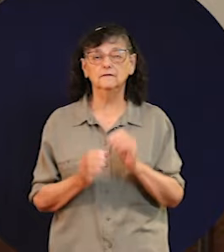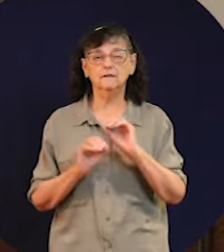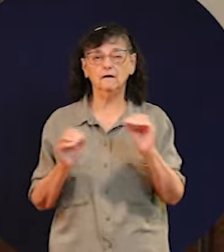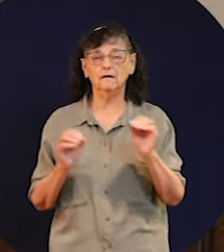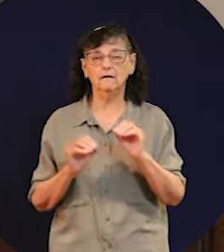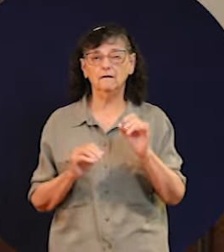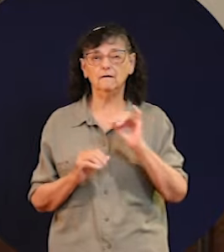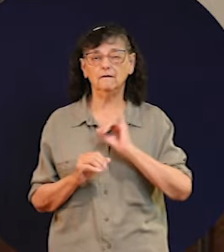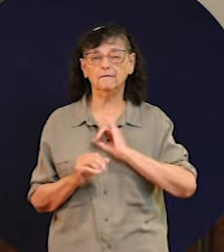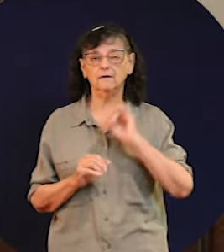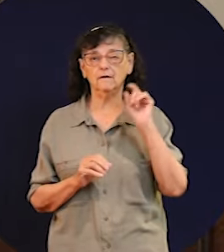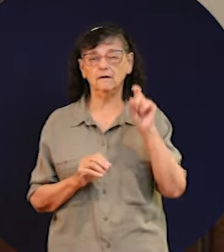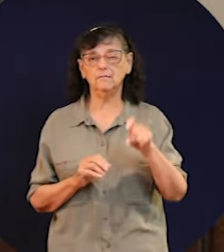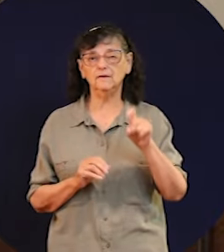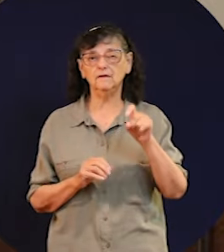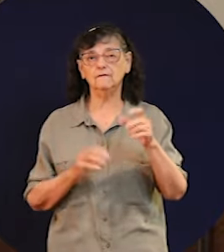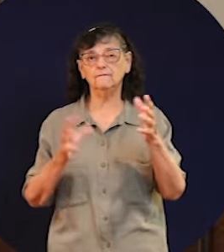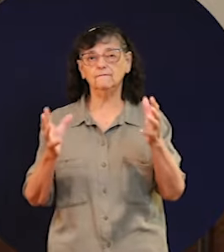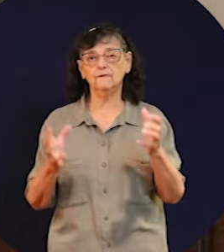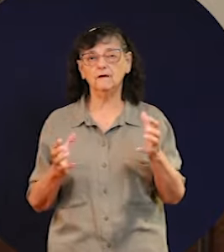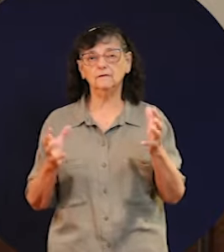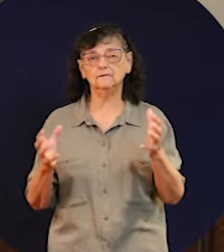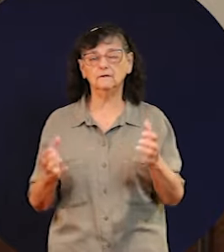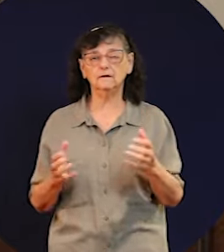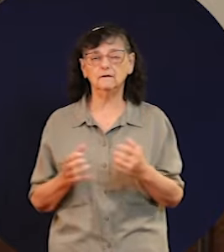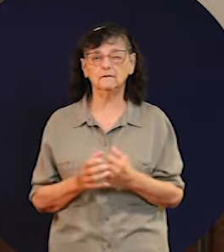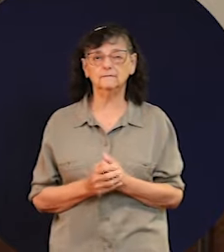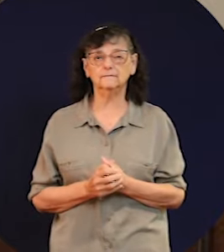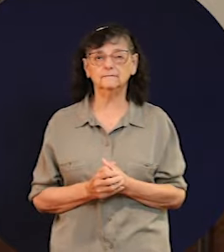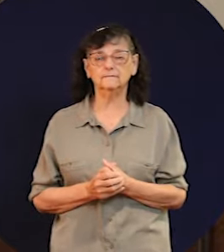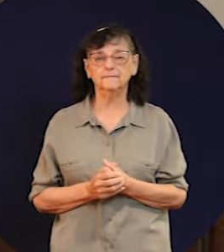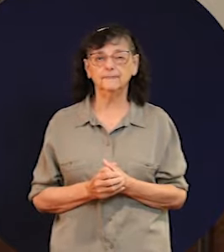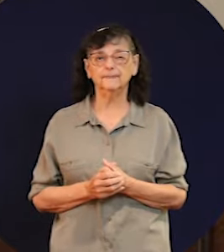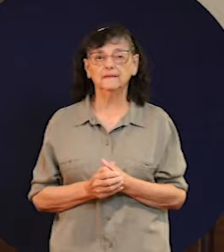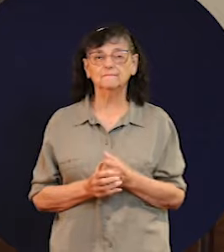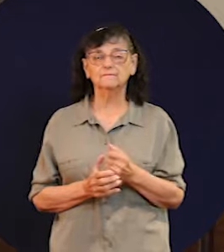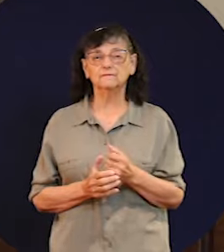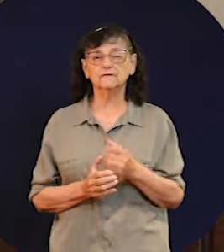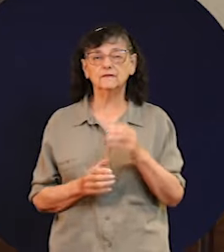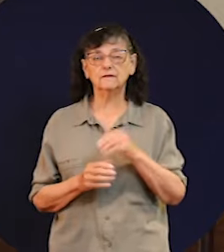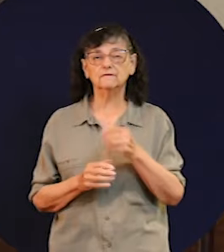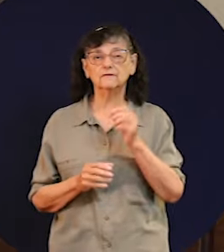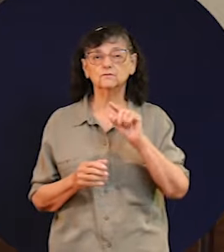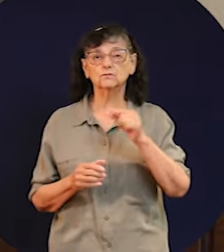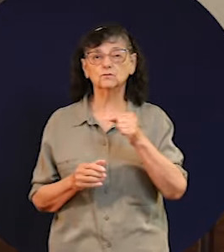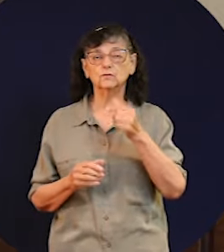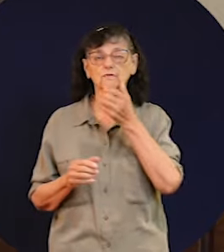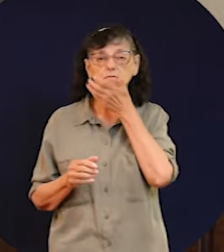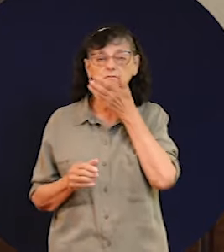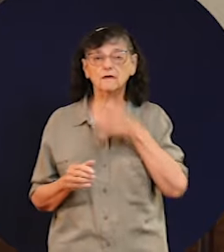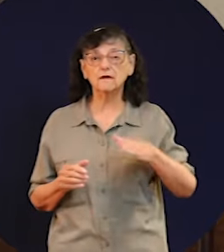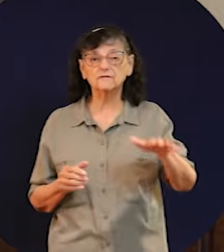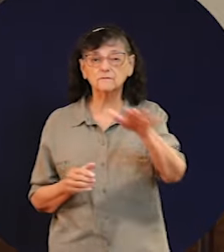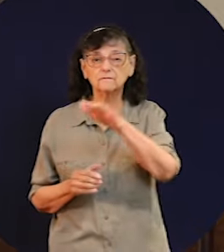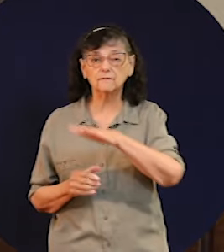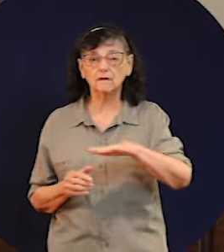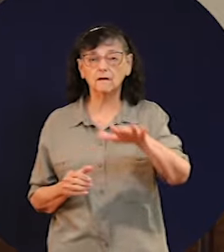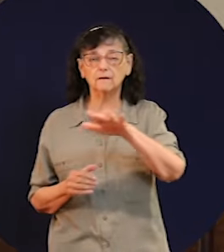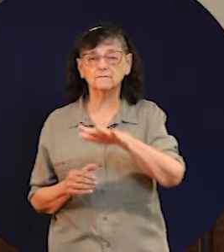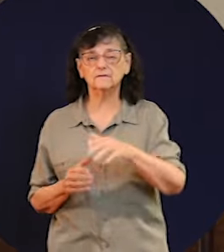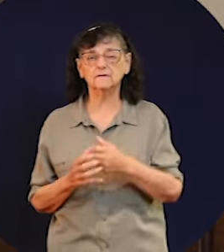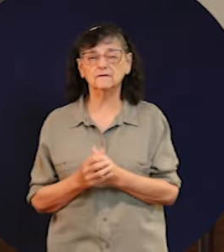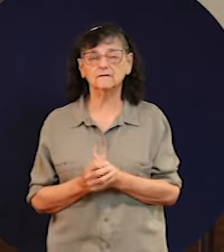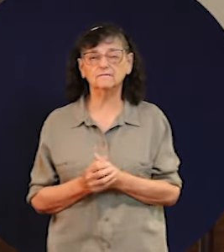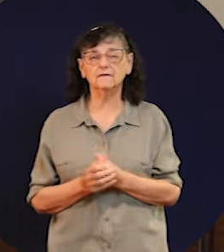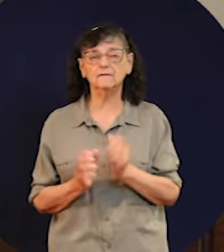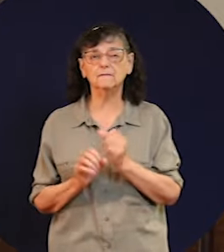pastor, nada me falta. En verdes praderas me